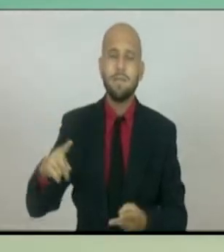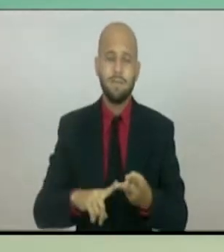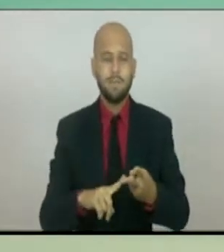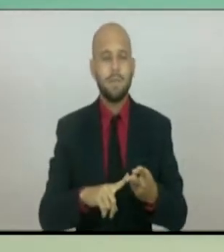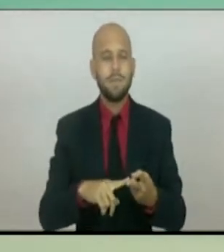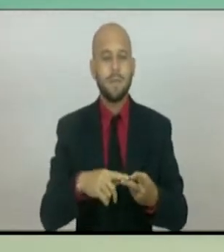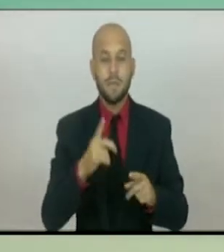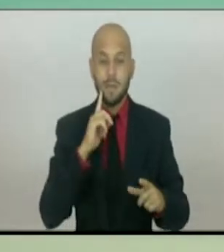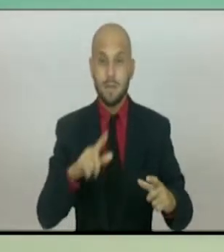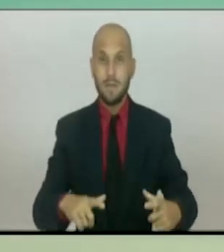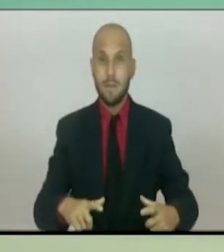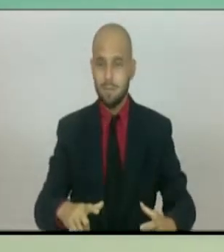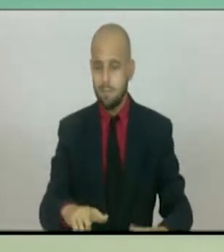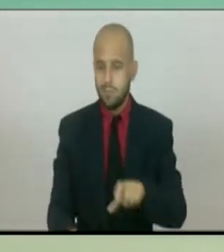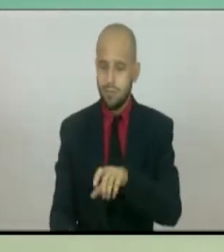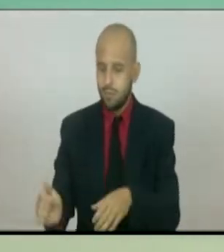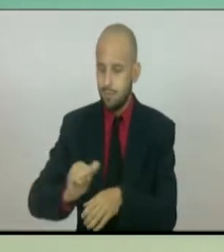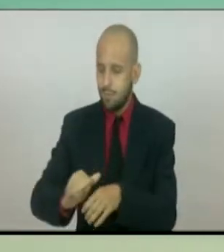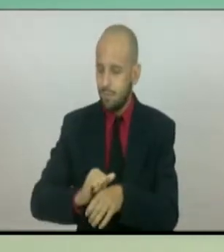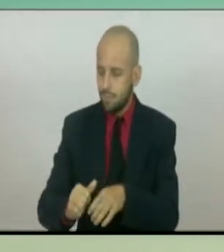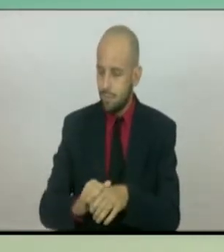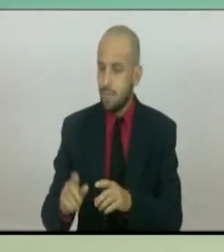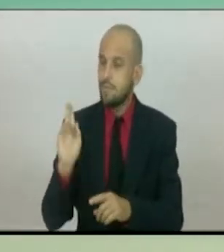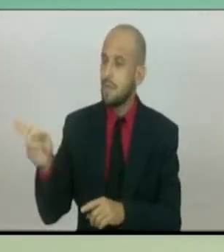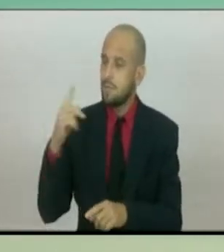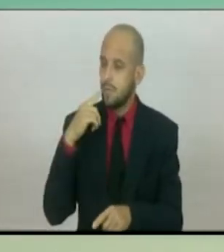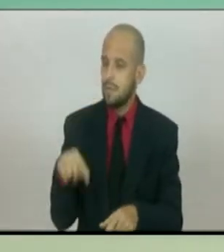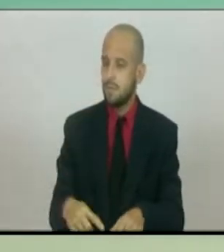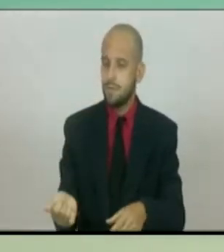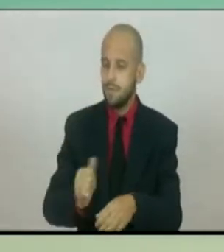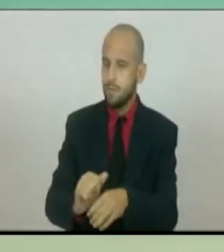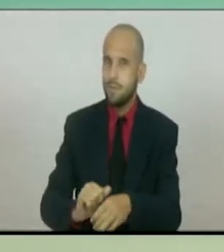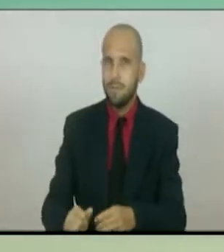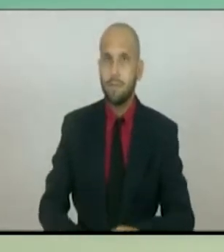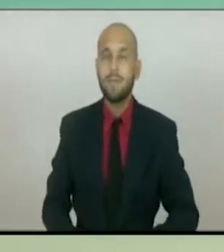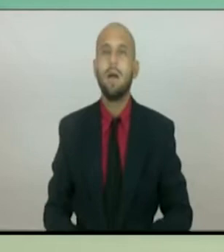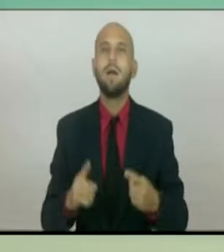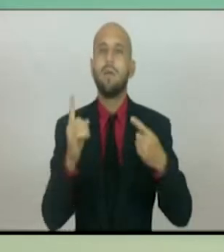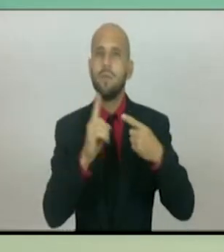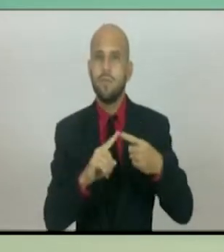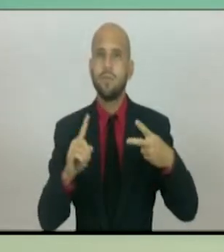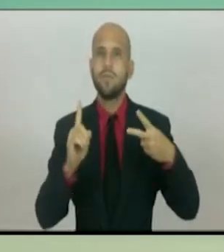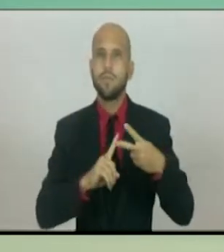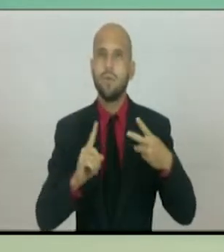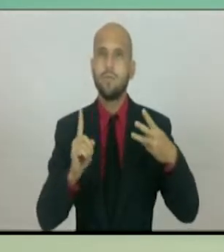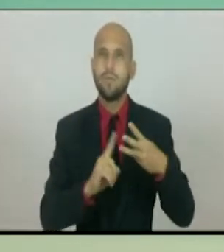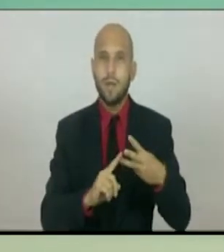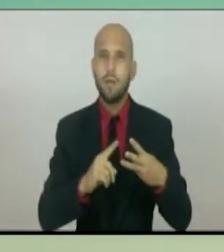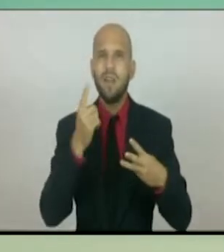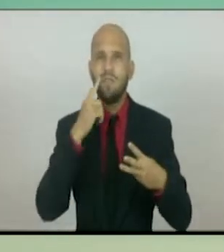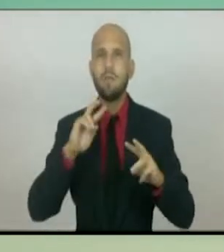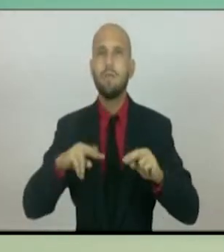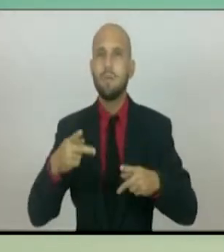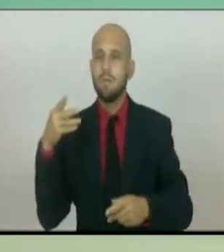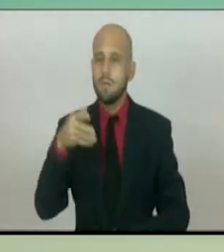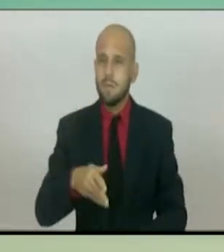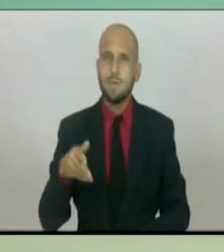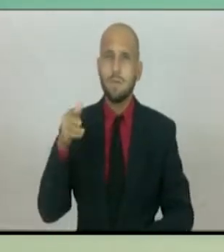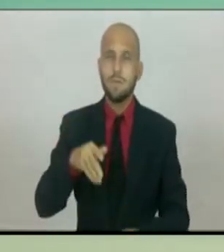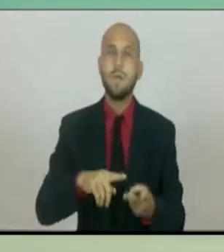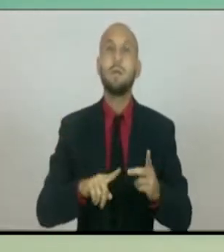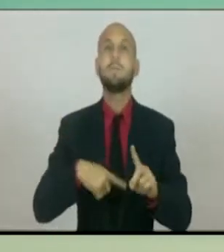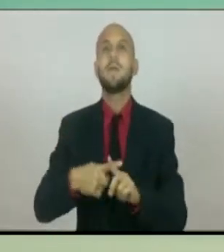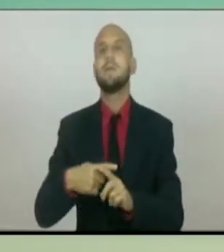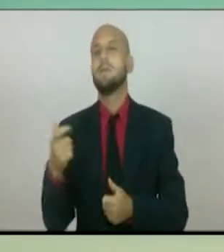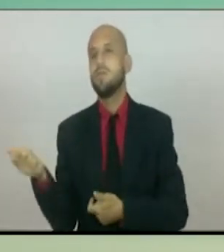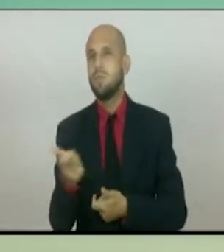los depósitos artificiales. Y después se hace entonces tres adulticidas de manera seguida, o sea, se fumiga hoy, mañana y